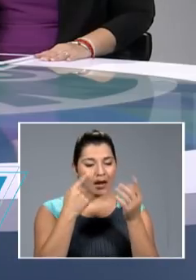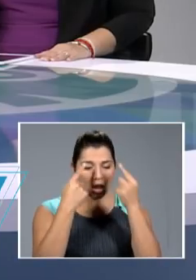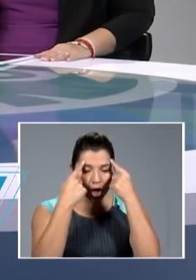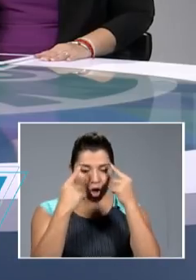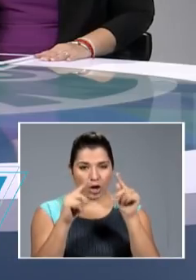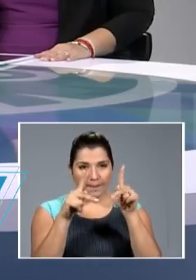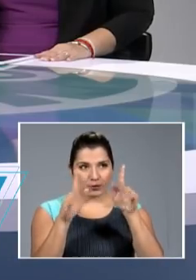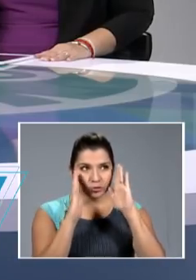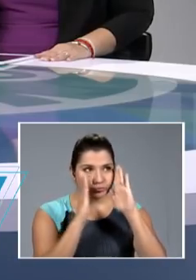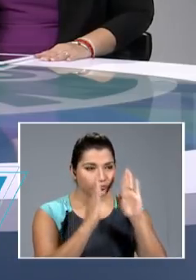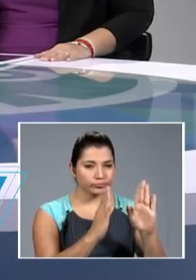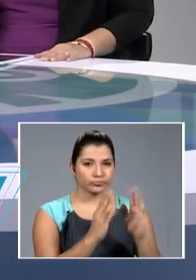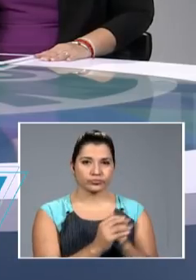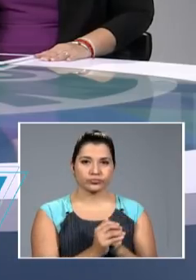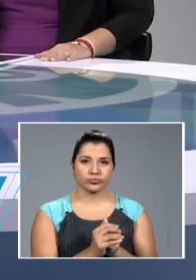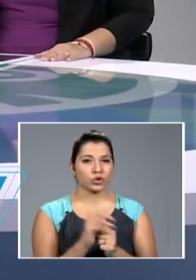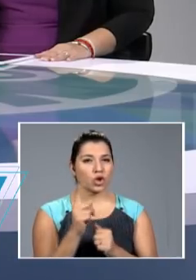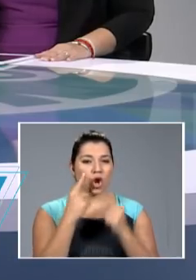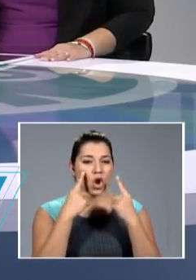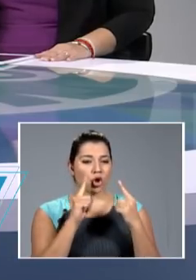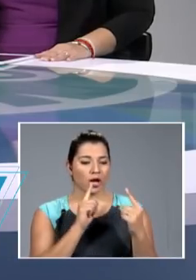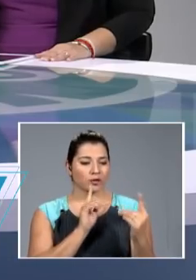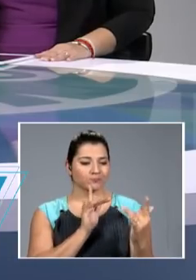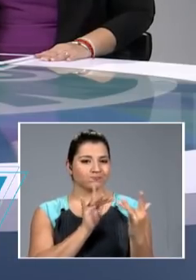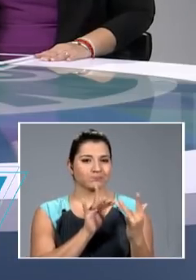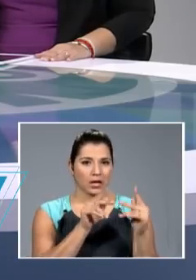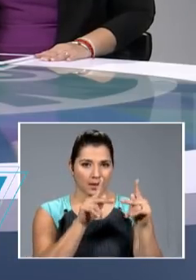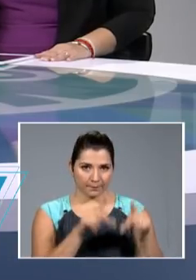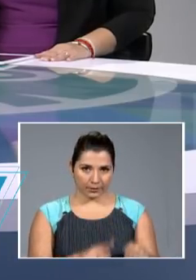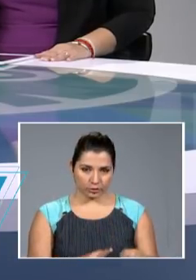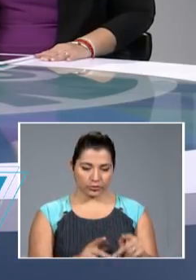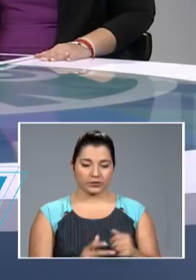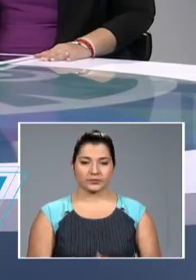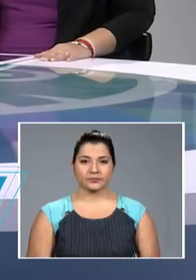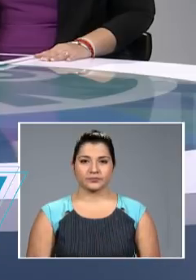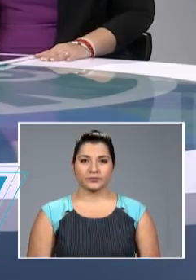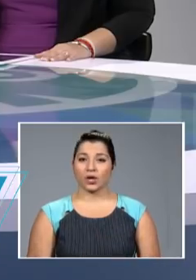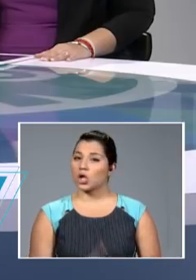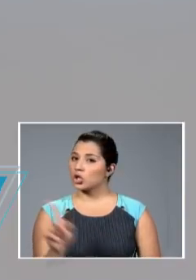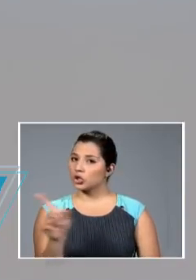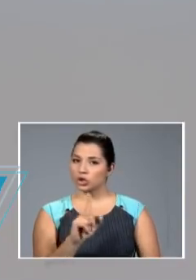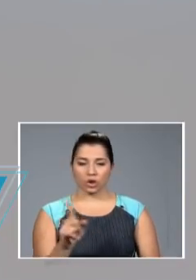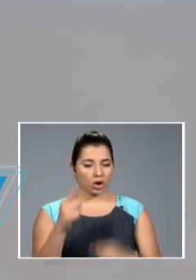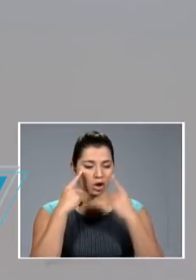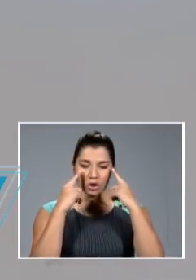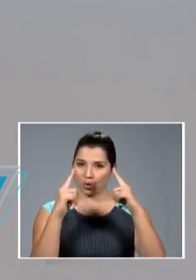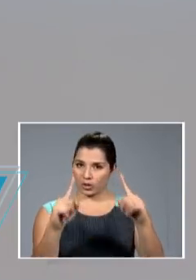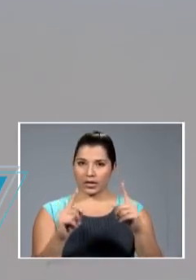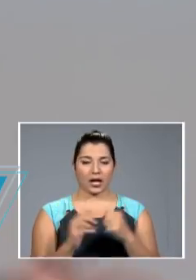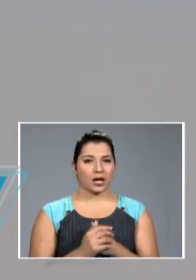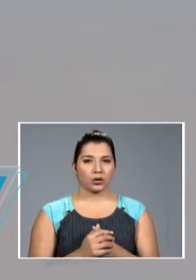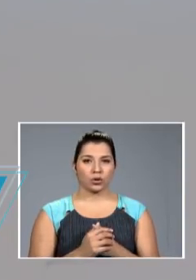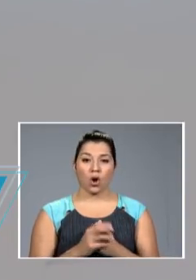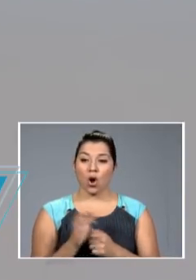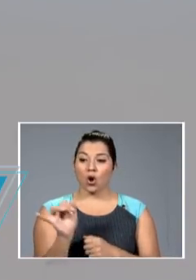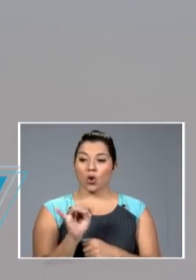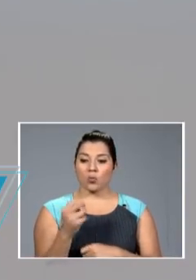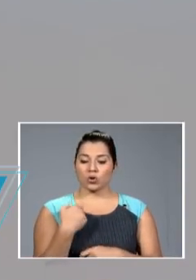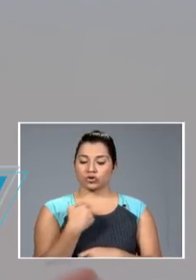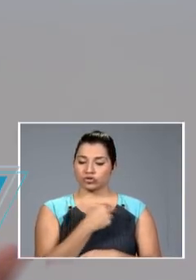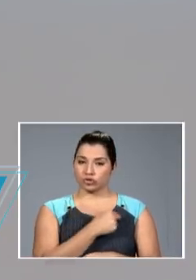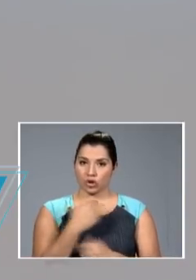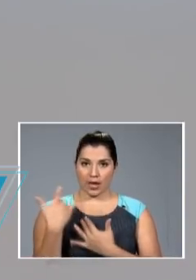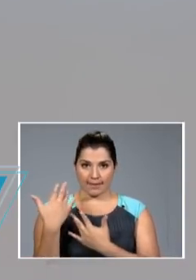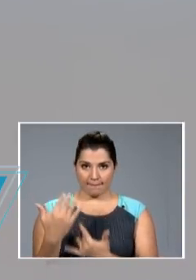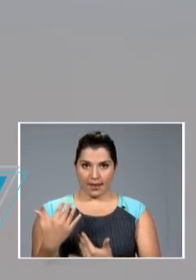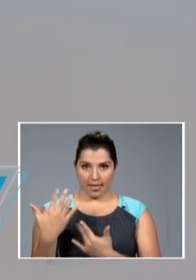que dice un autor, interpelar a la gente, convocar a la gente. No lo lograron con la efectividad que uno hubiera esperado de